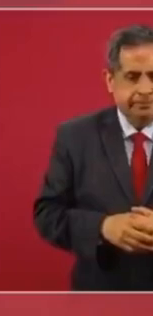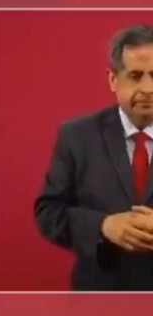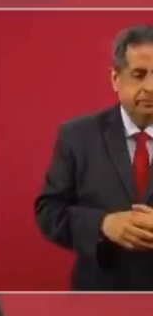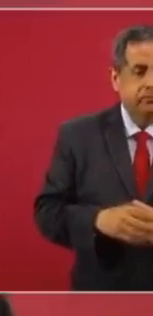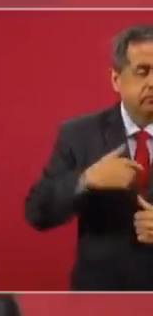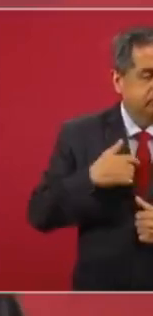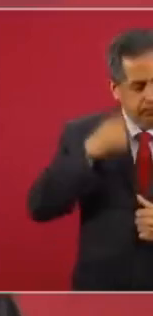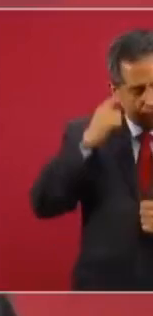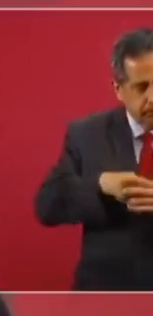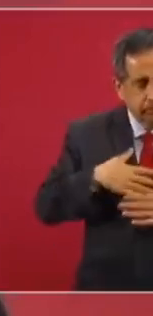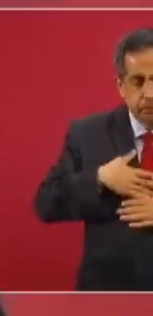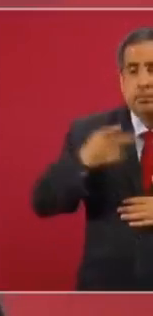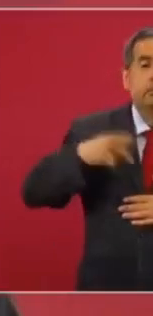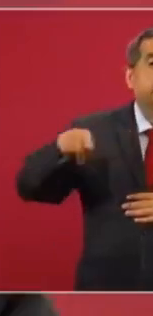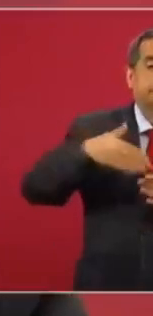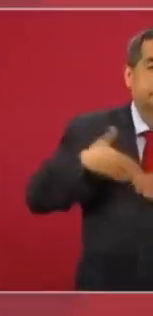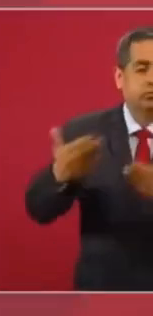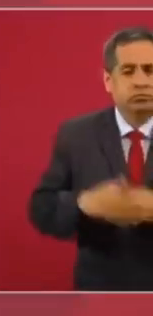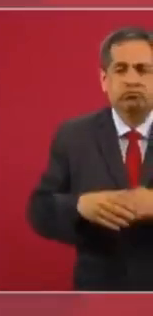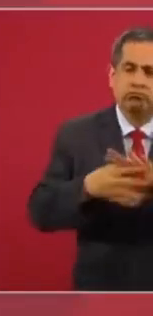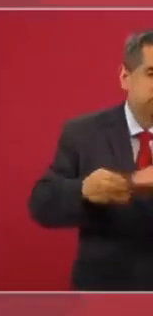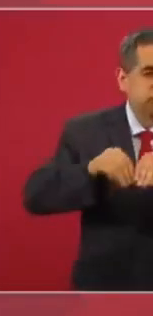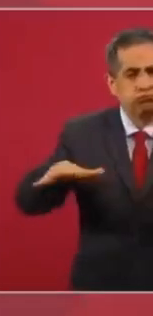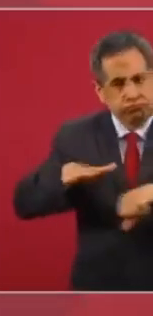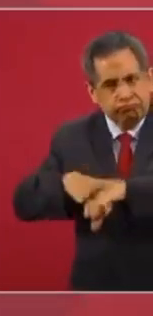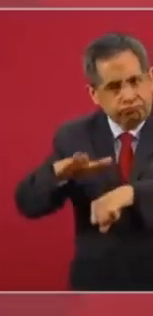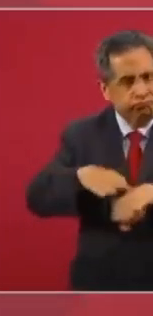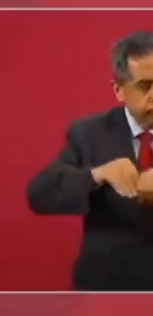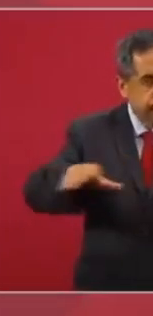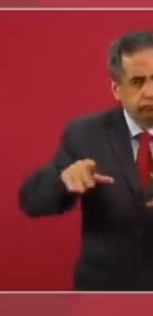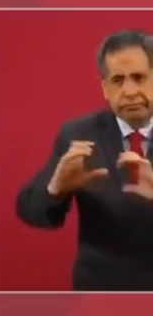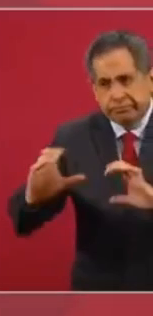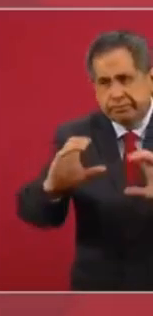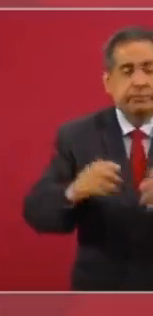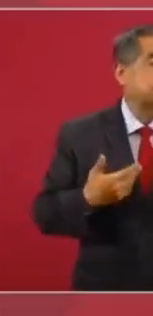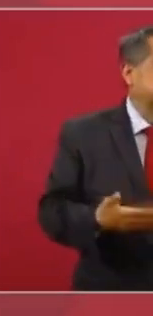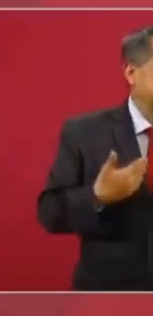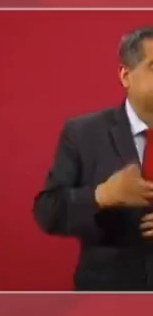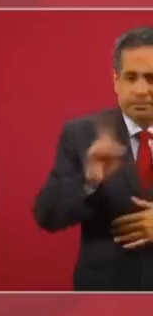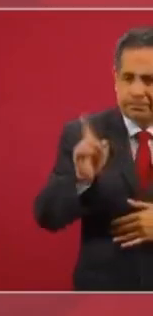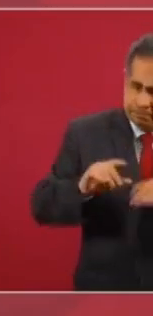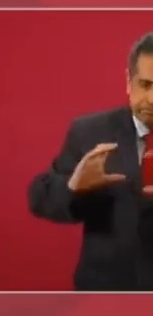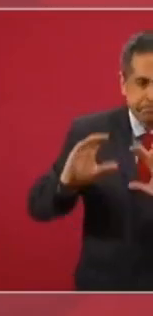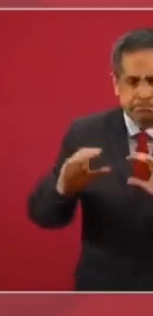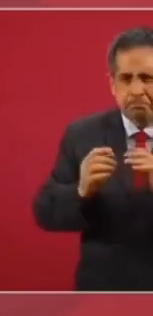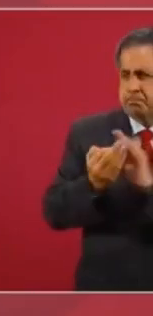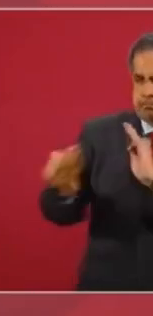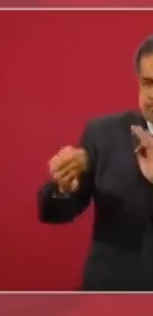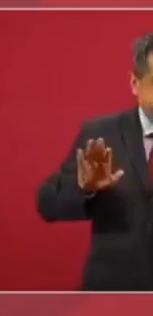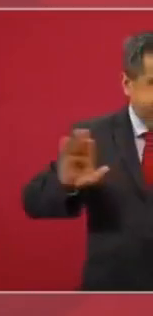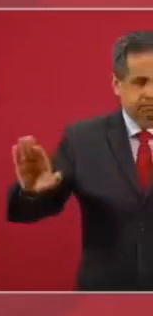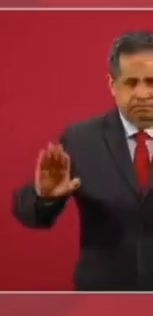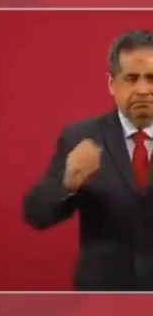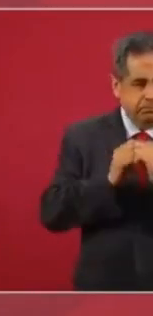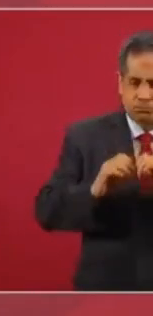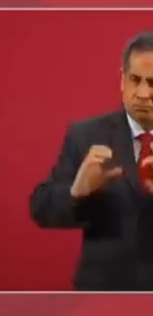Y yo confío mucho en eso. Nada más informarle a la gente, decir, no hay que confiarse, hay que seguir con la sana distancia, hay que